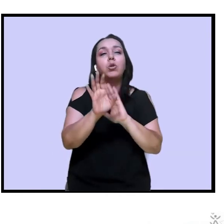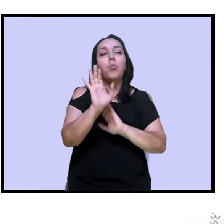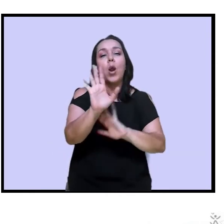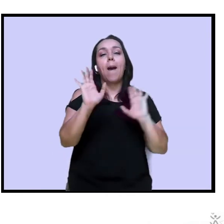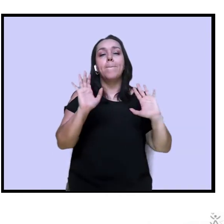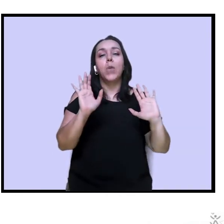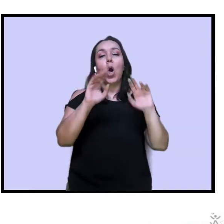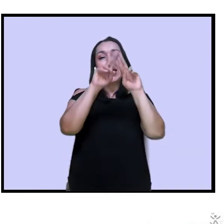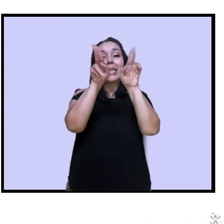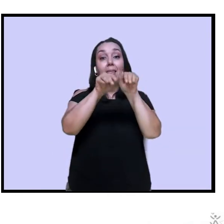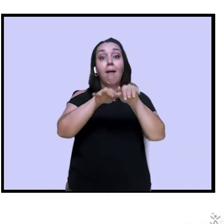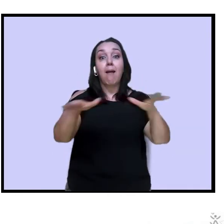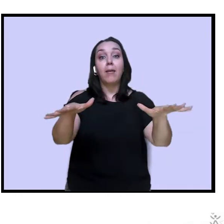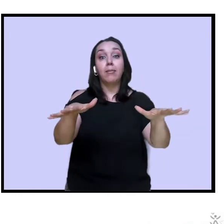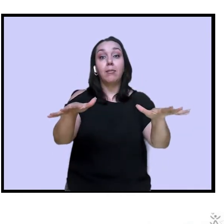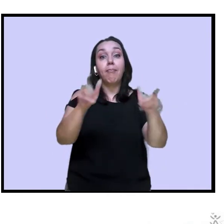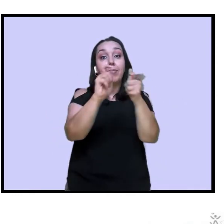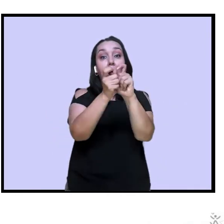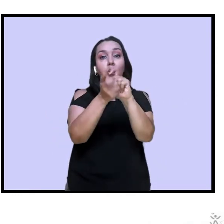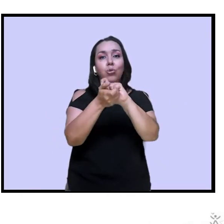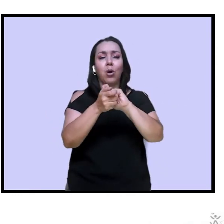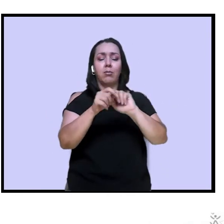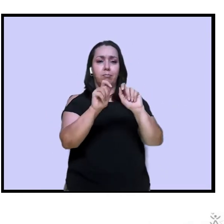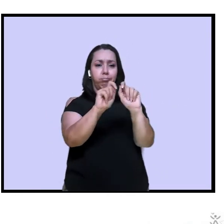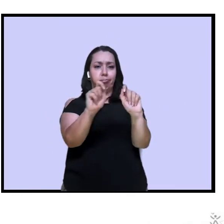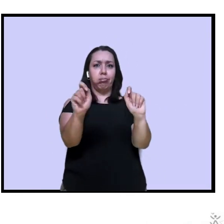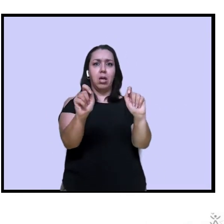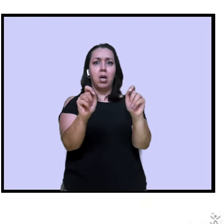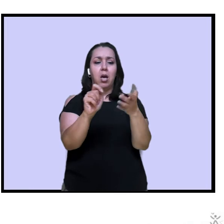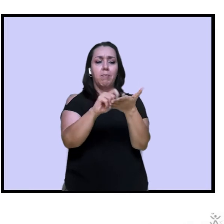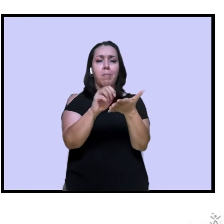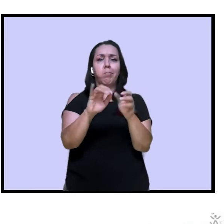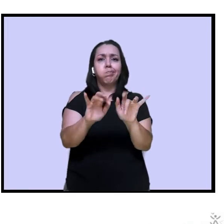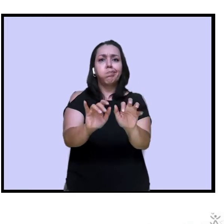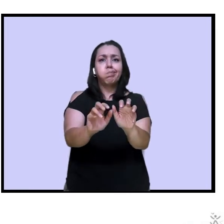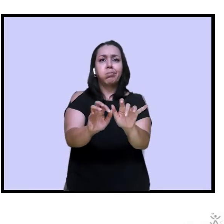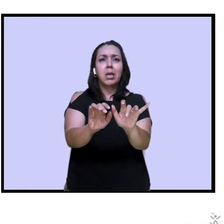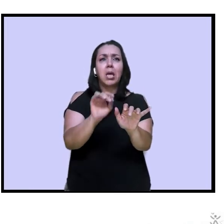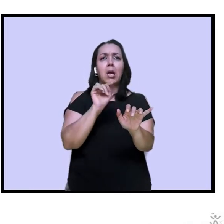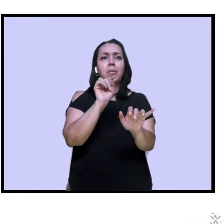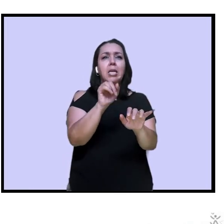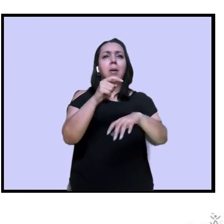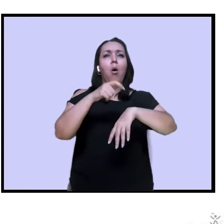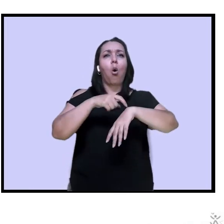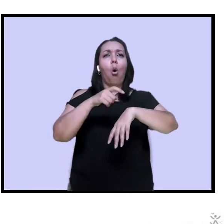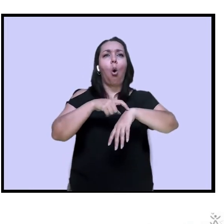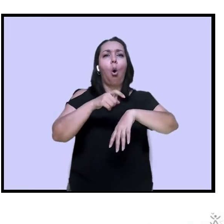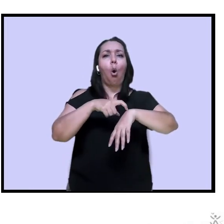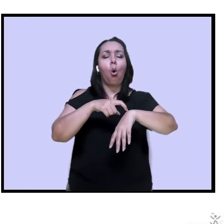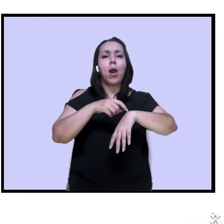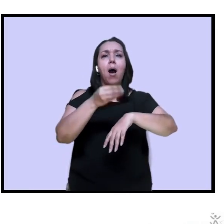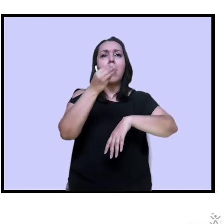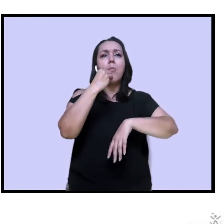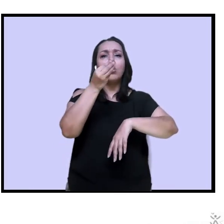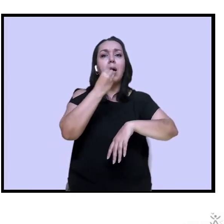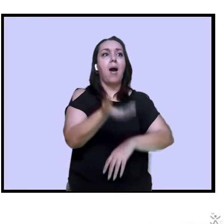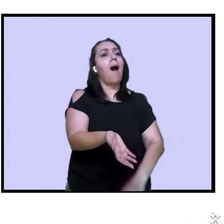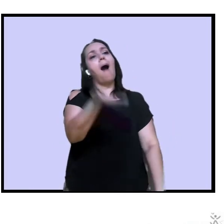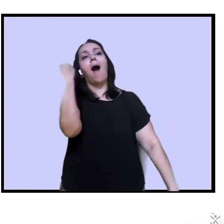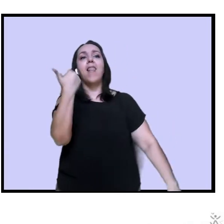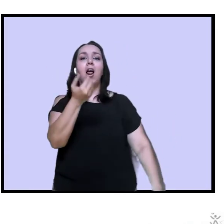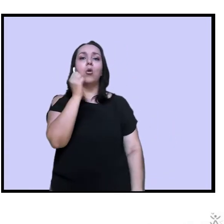de, en internet, no es lo mismo indicar es hora de almorzar que jale